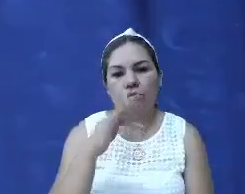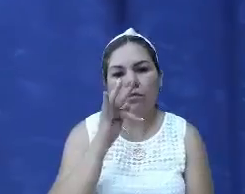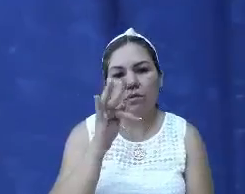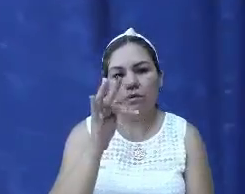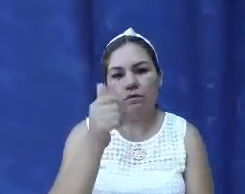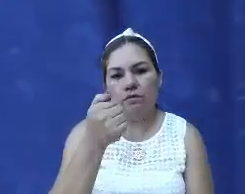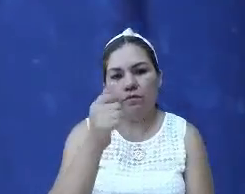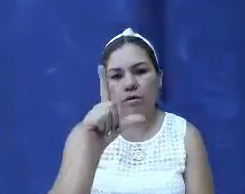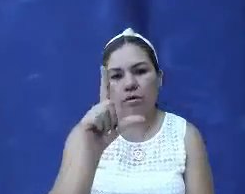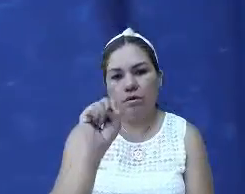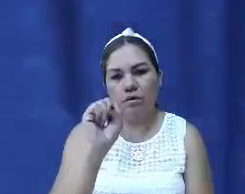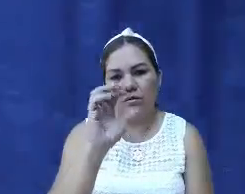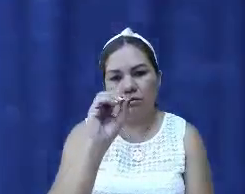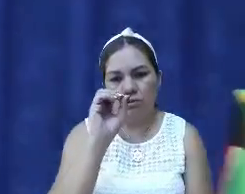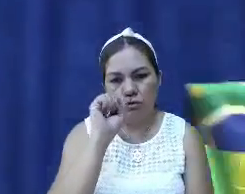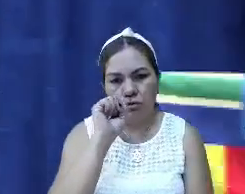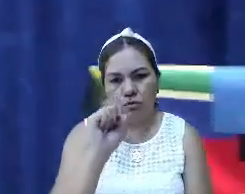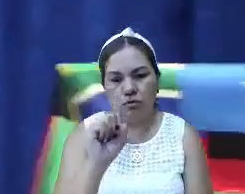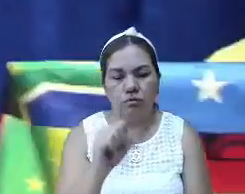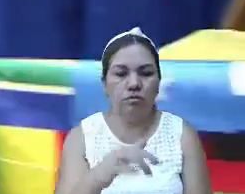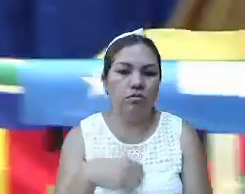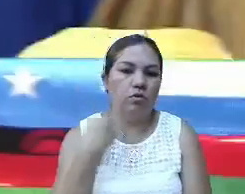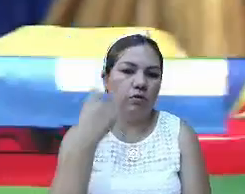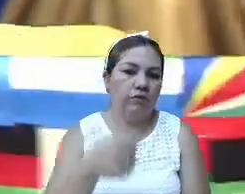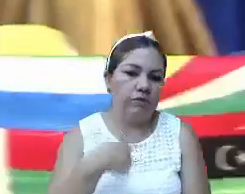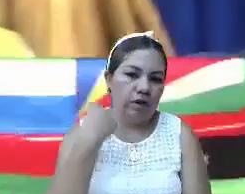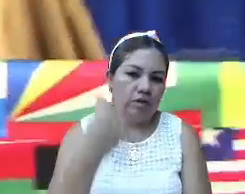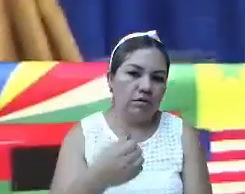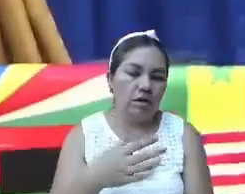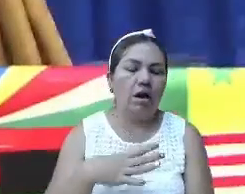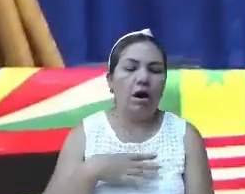profeta trucho, también va a haber profeta verdadero.